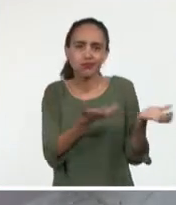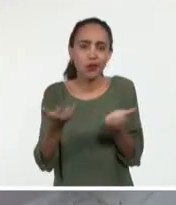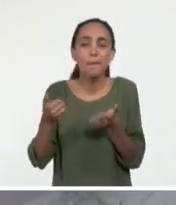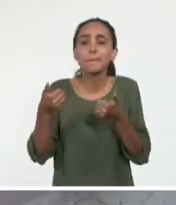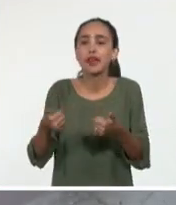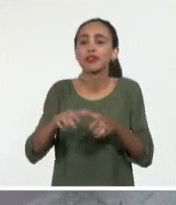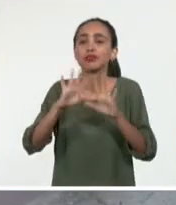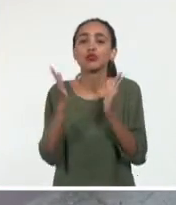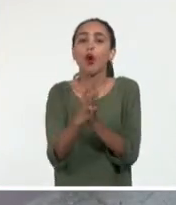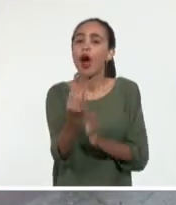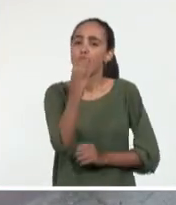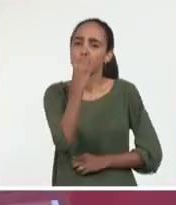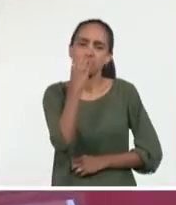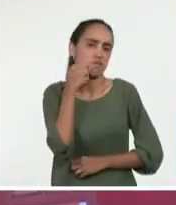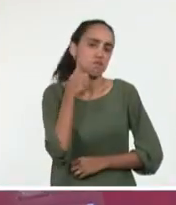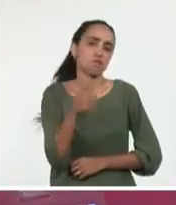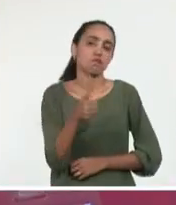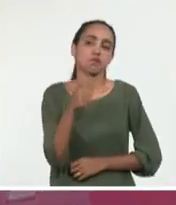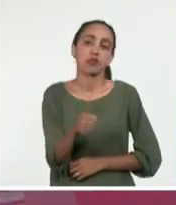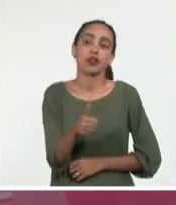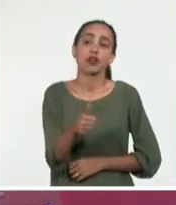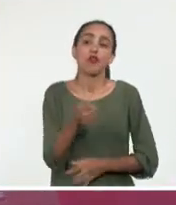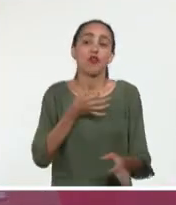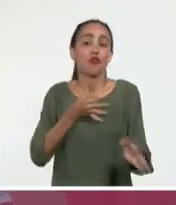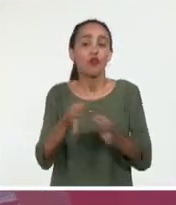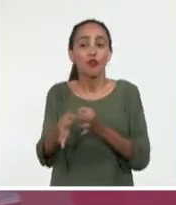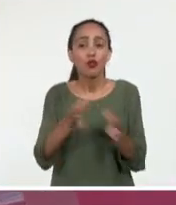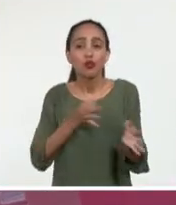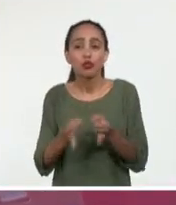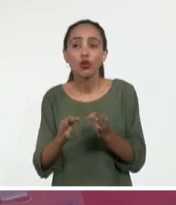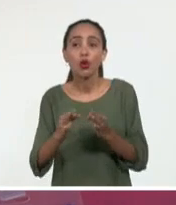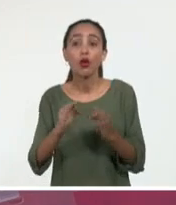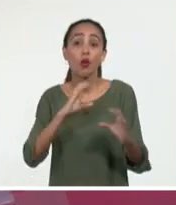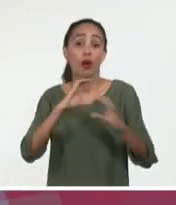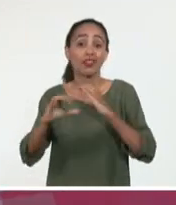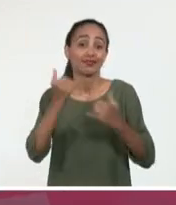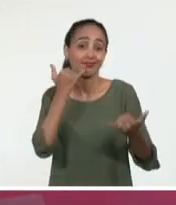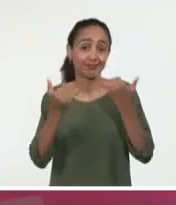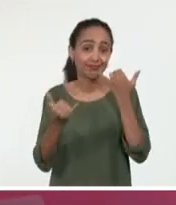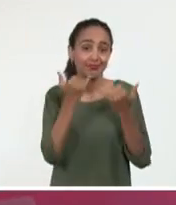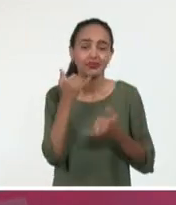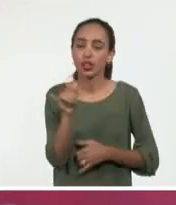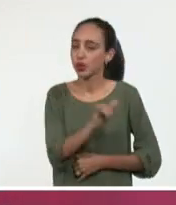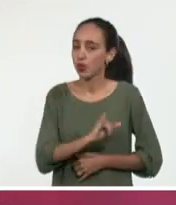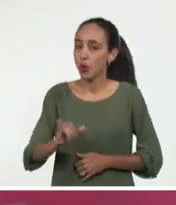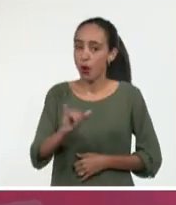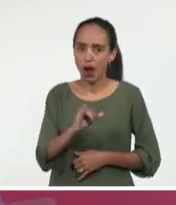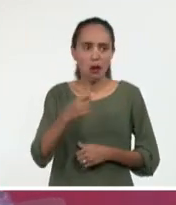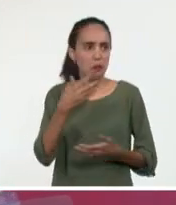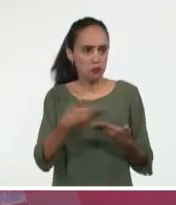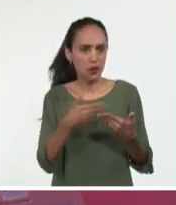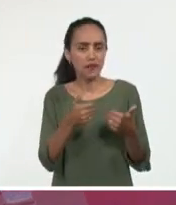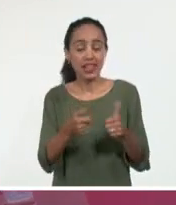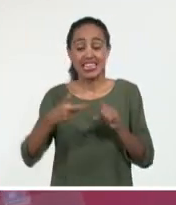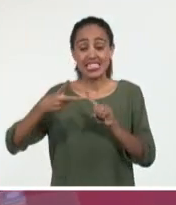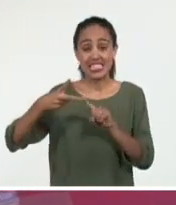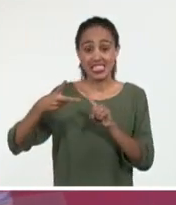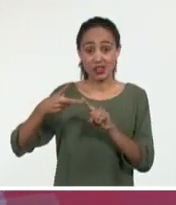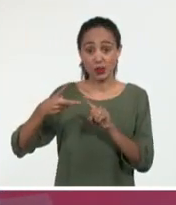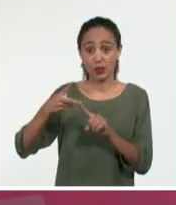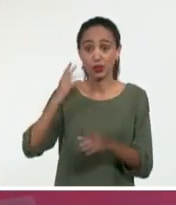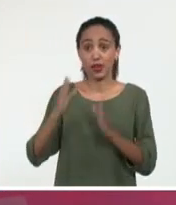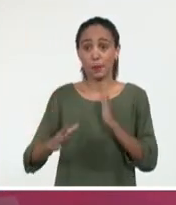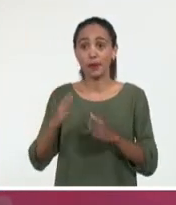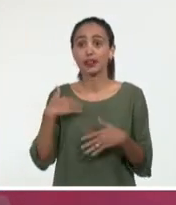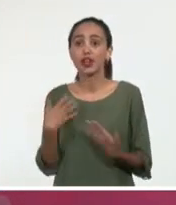la alimentación, en el funcionamiento de las comunicaciones. Y en una segunda parte, la prueba, un